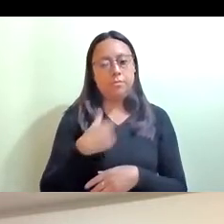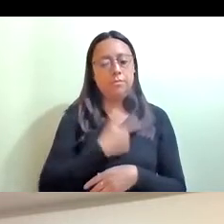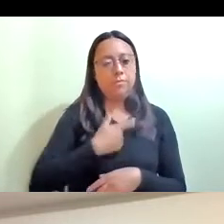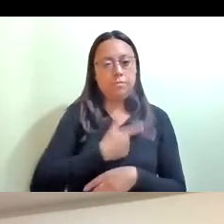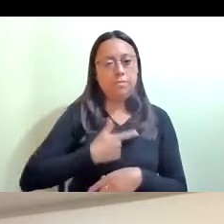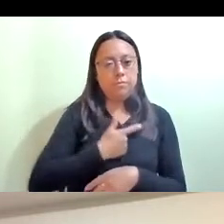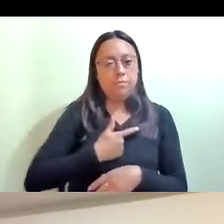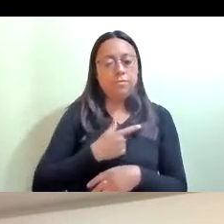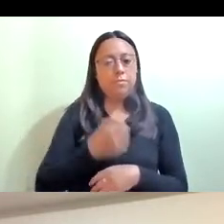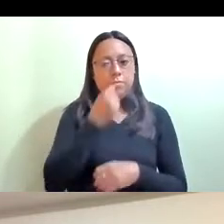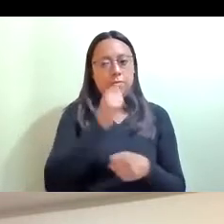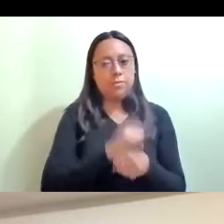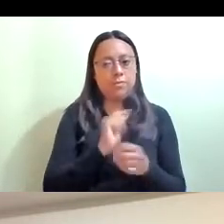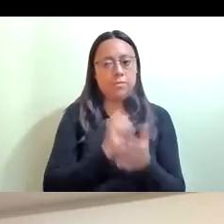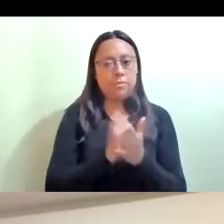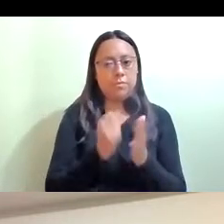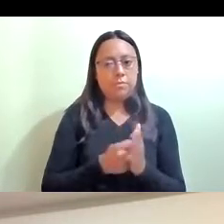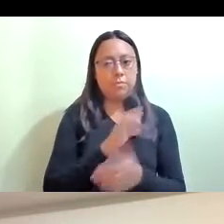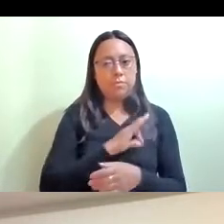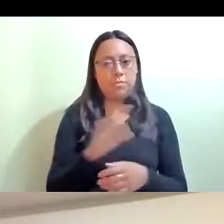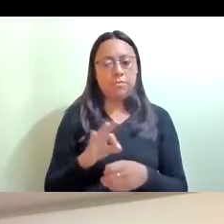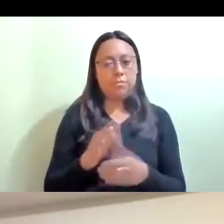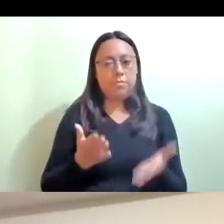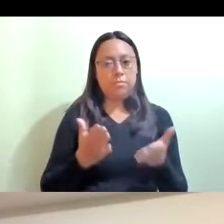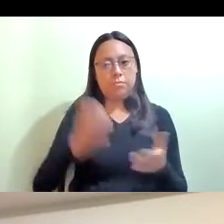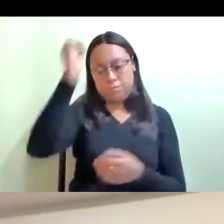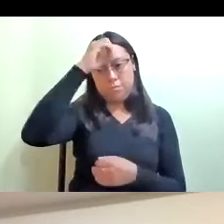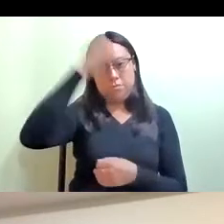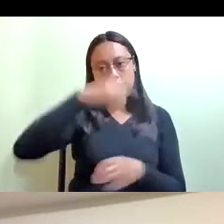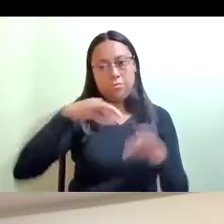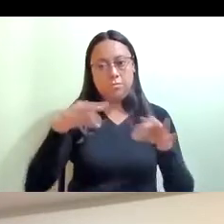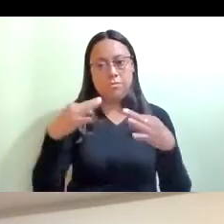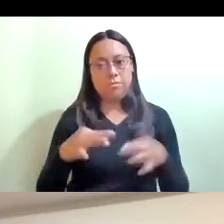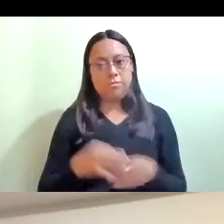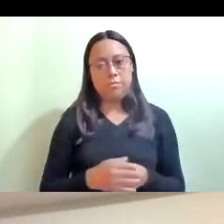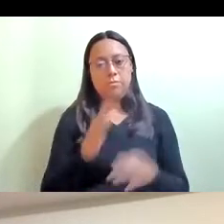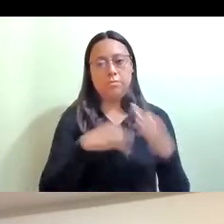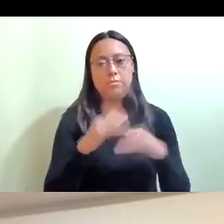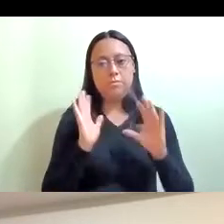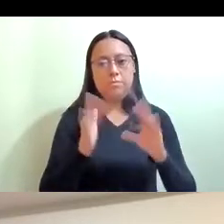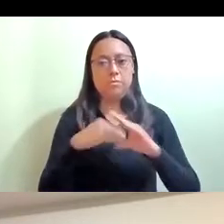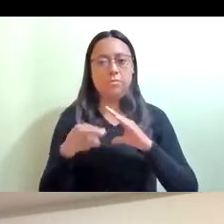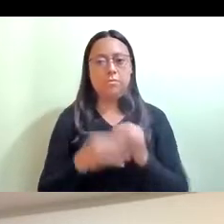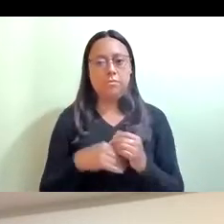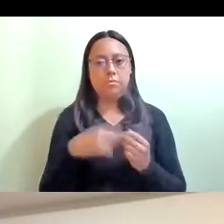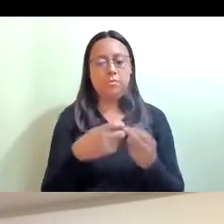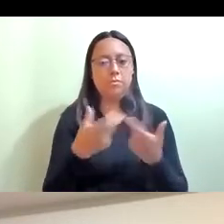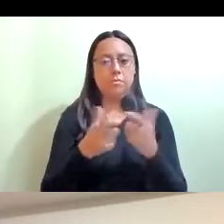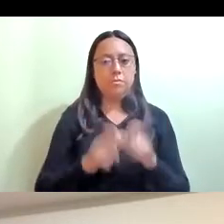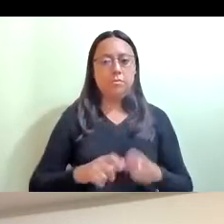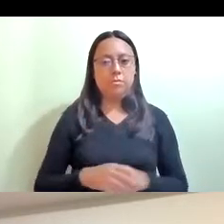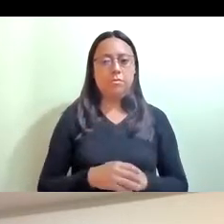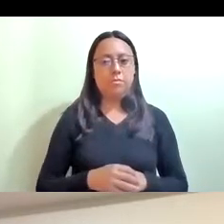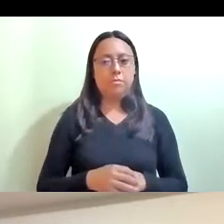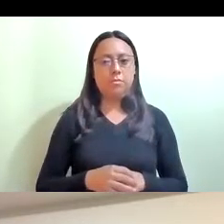sé, el secretario técnico pudiera dar una opinión al respecto de la documentación que envié al grupo y a